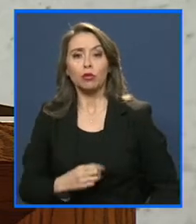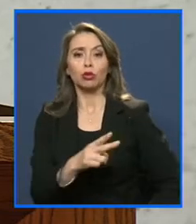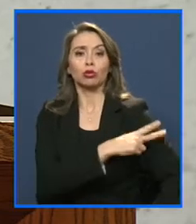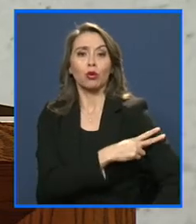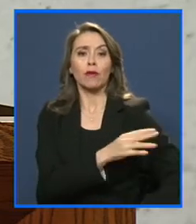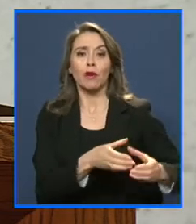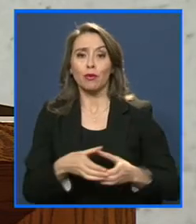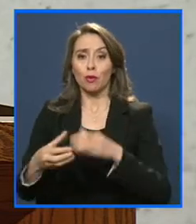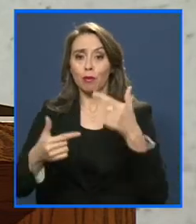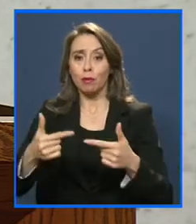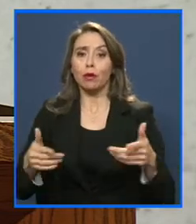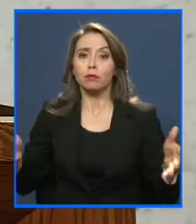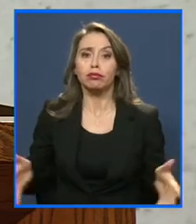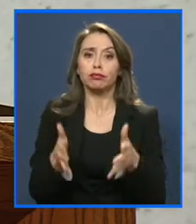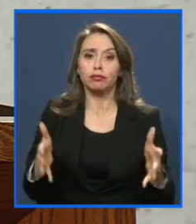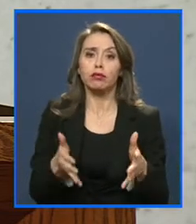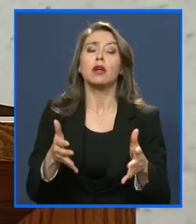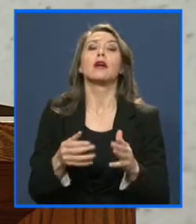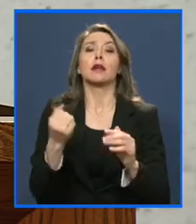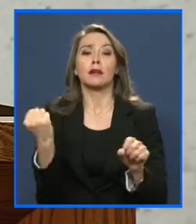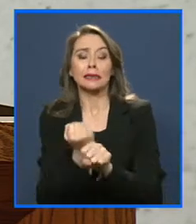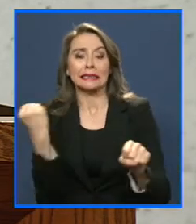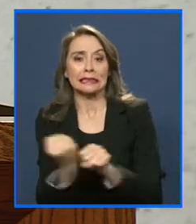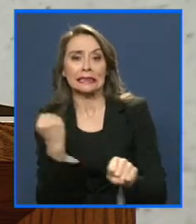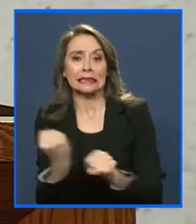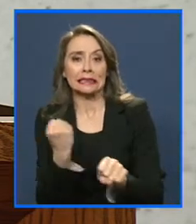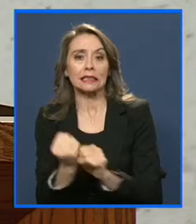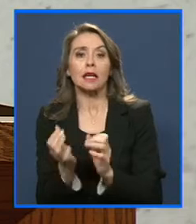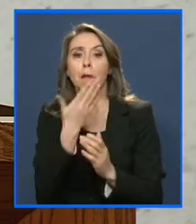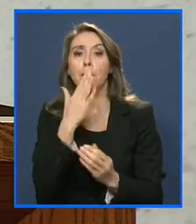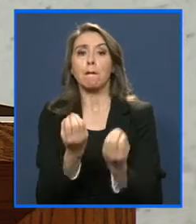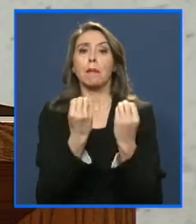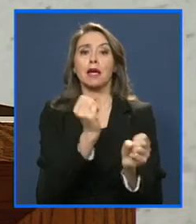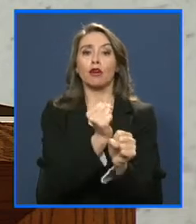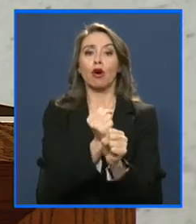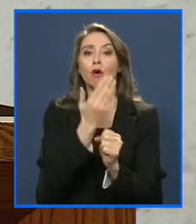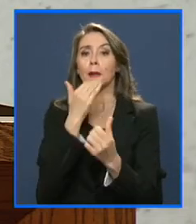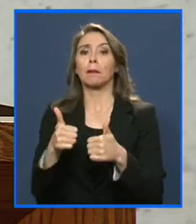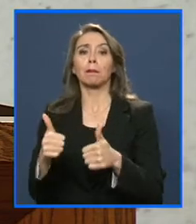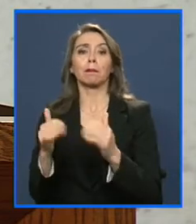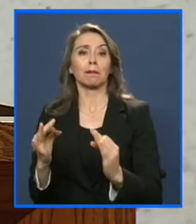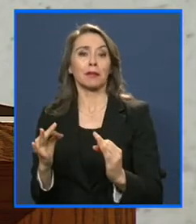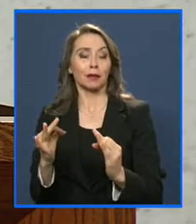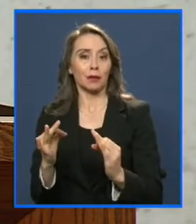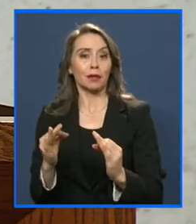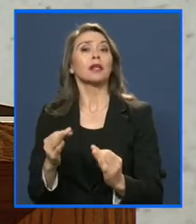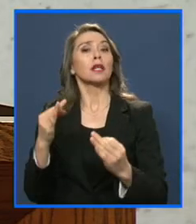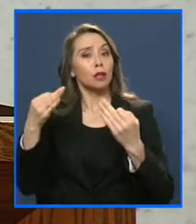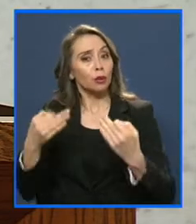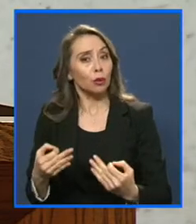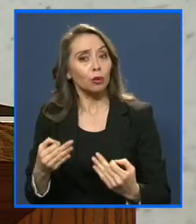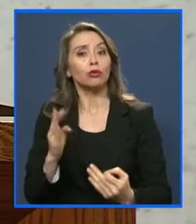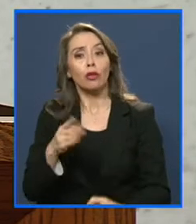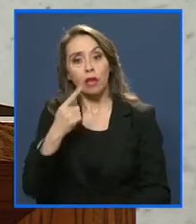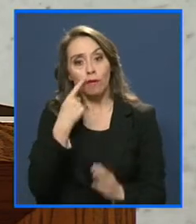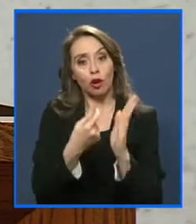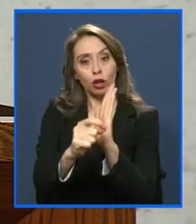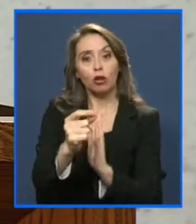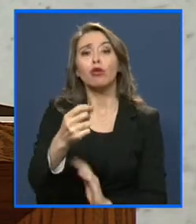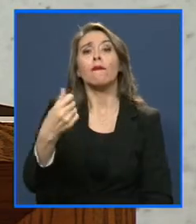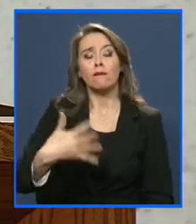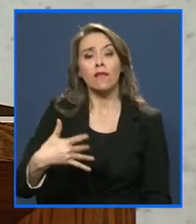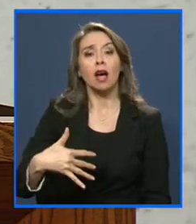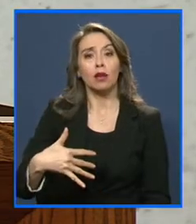hemos impulsado un intenso trabajo para lograr mayor eficiencia y eficacia y que en justicia debo reconocer y valorar